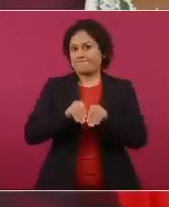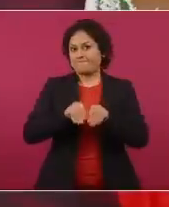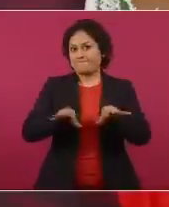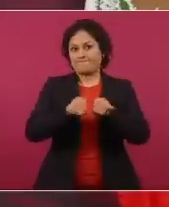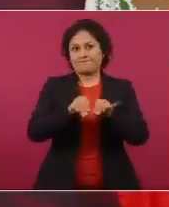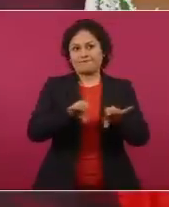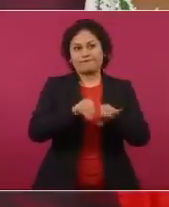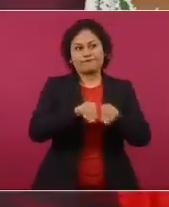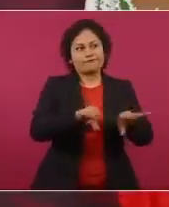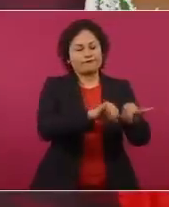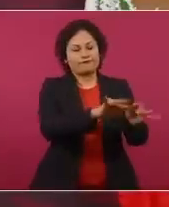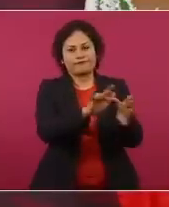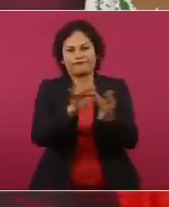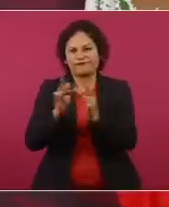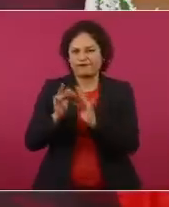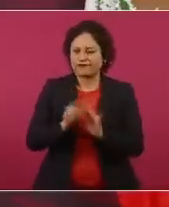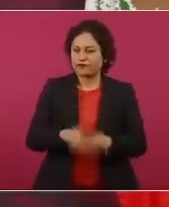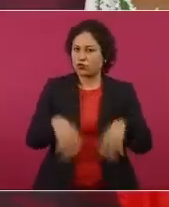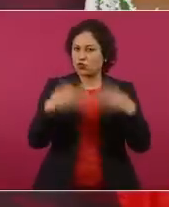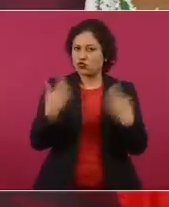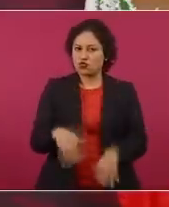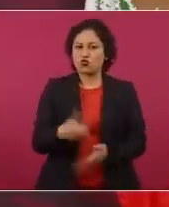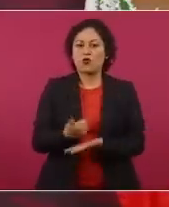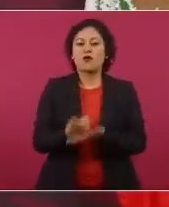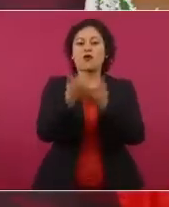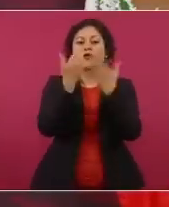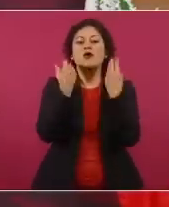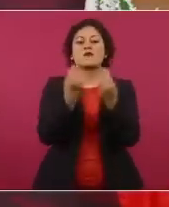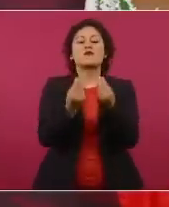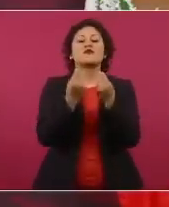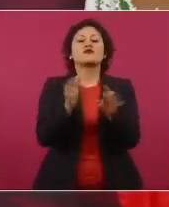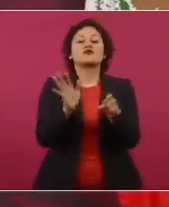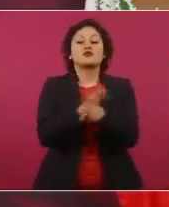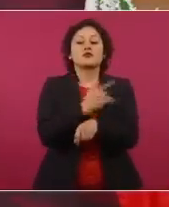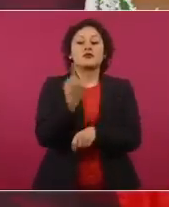Mucho, mucho, mucho, mucho. Porque